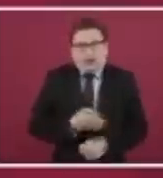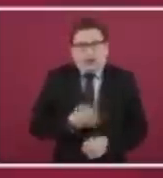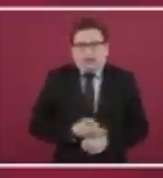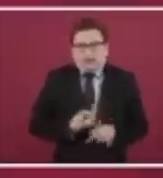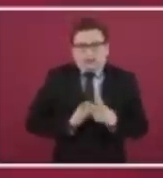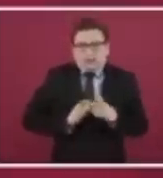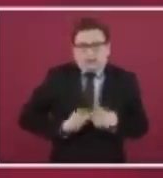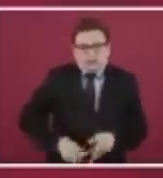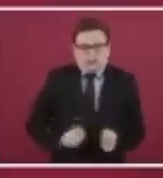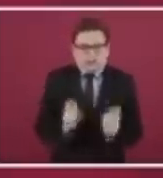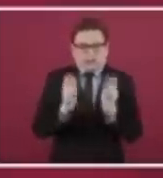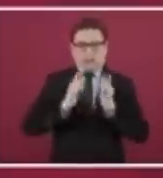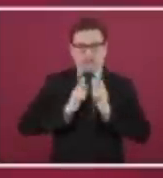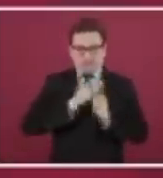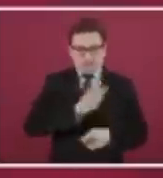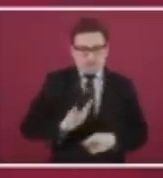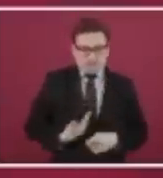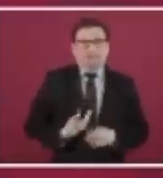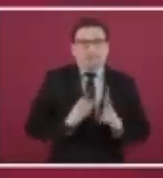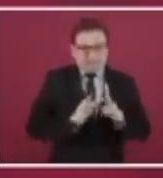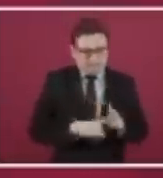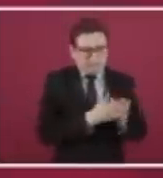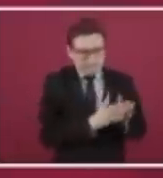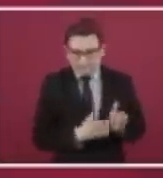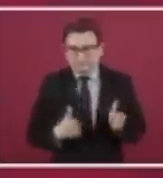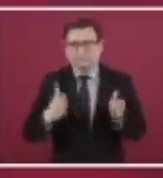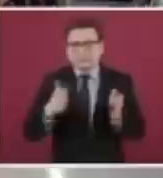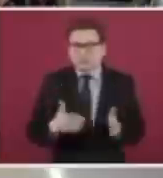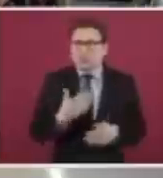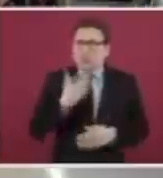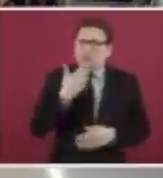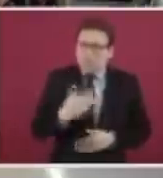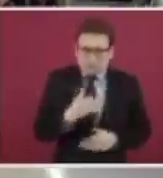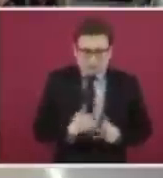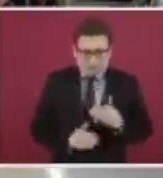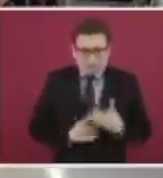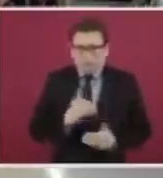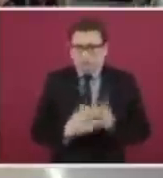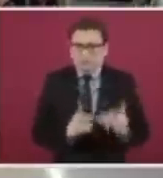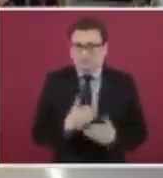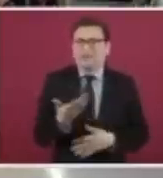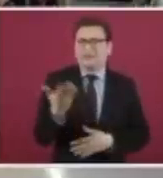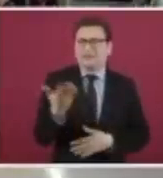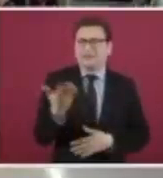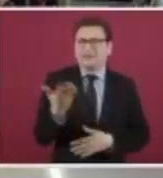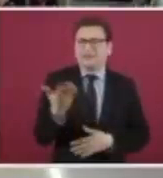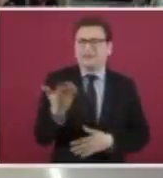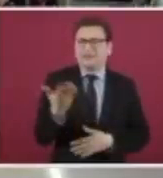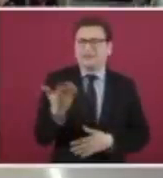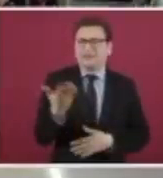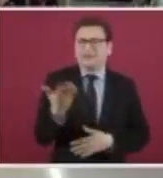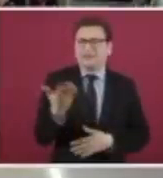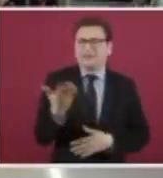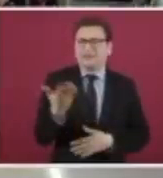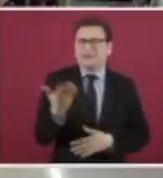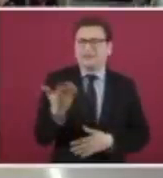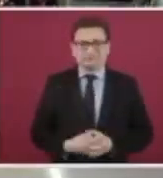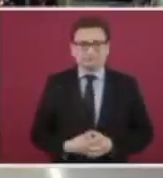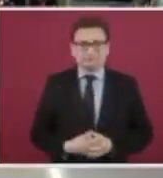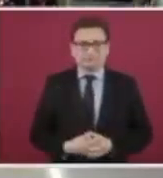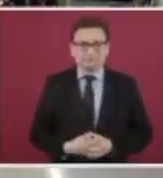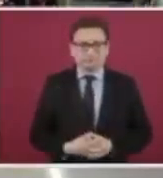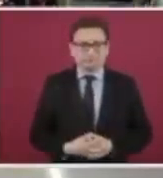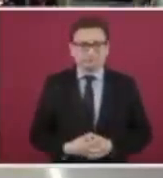empezando bien, y la vez pasada les comentaba, nada más